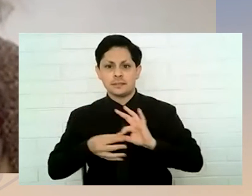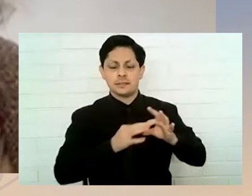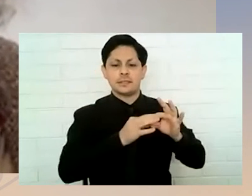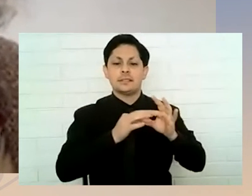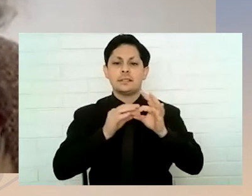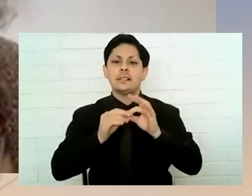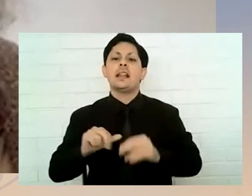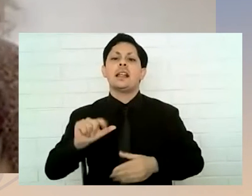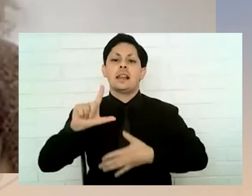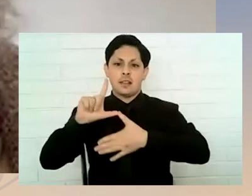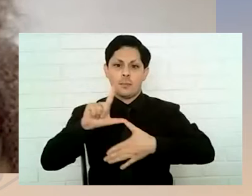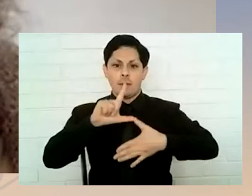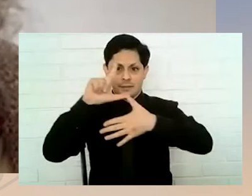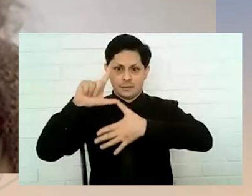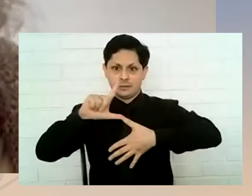historia